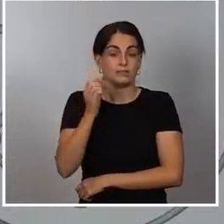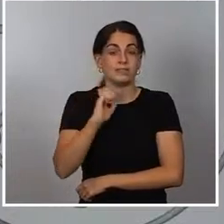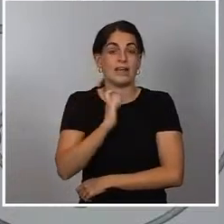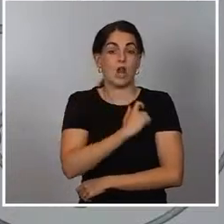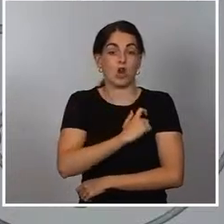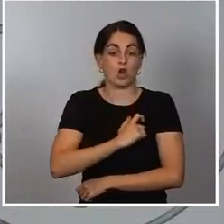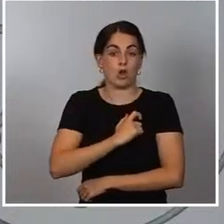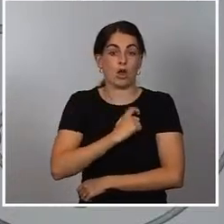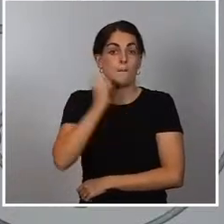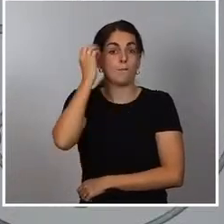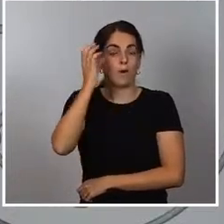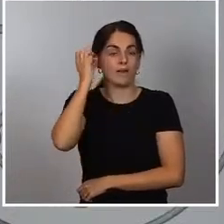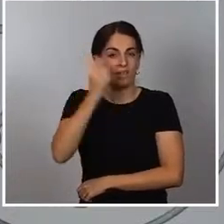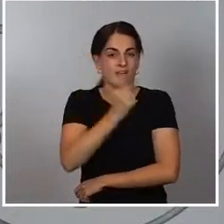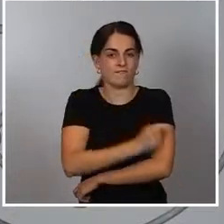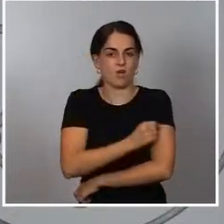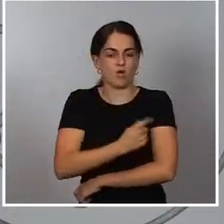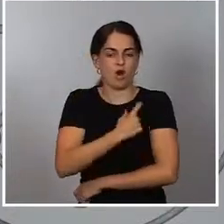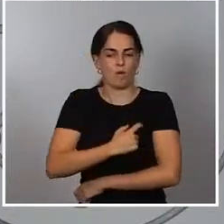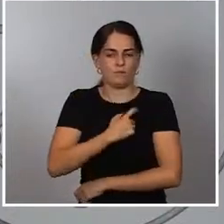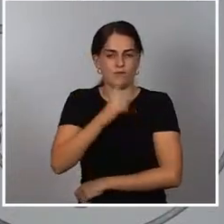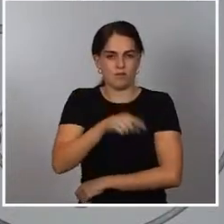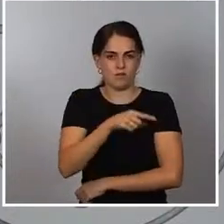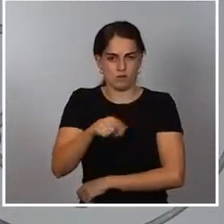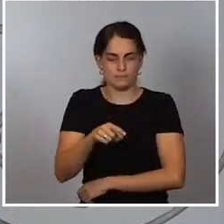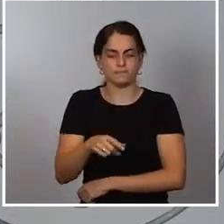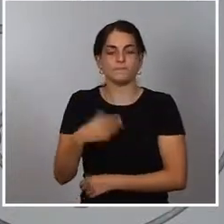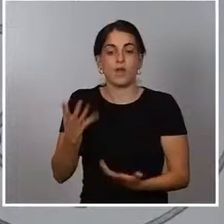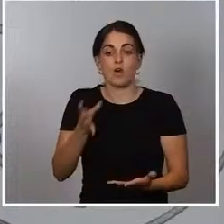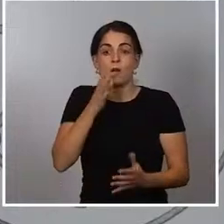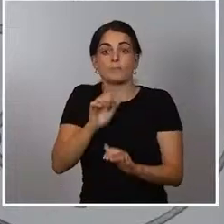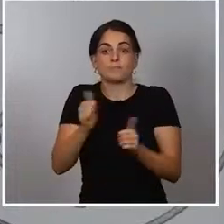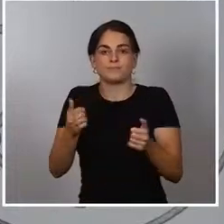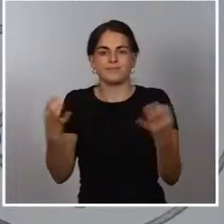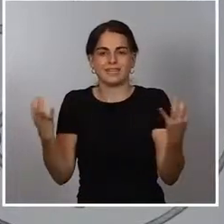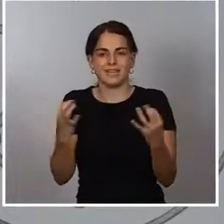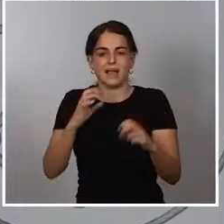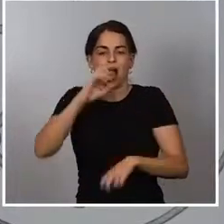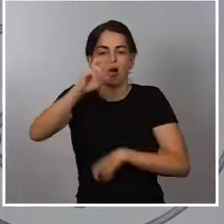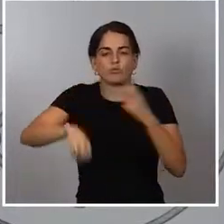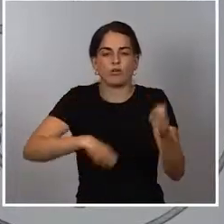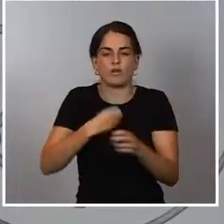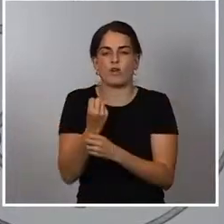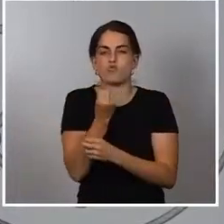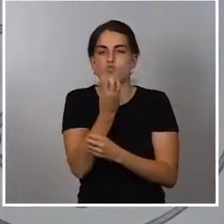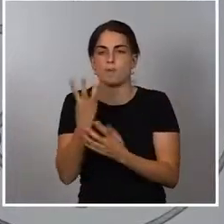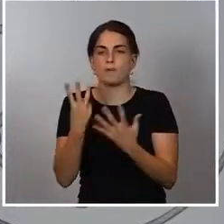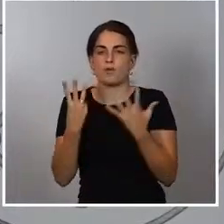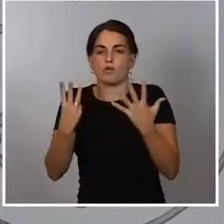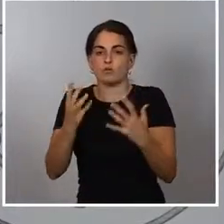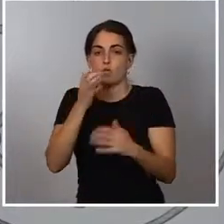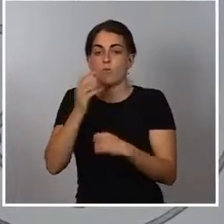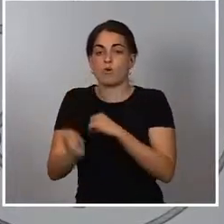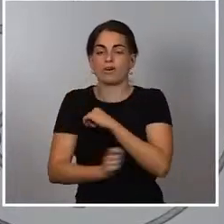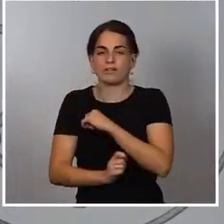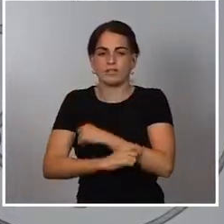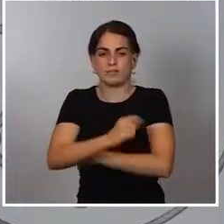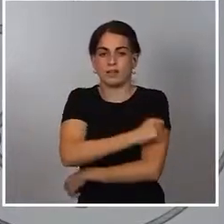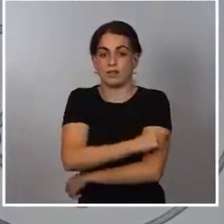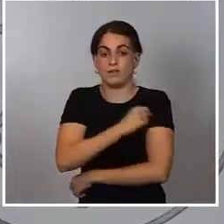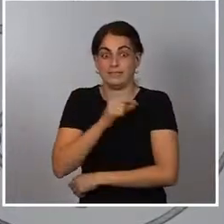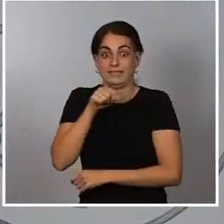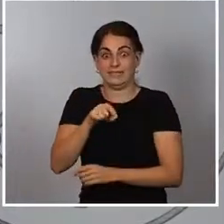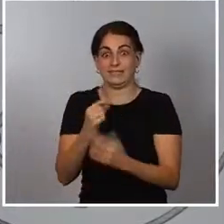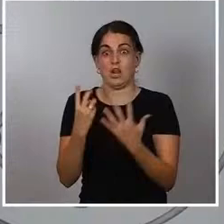lo que está aprobado es la actualización la número 8 en la estrategia de vacunación en esa estrategia esta